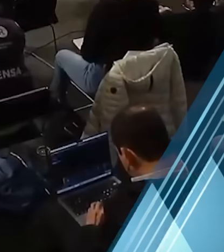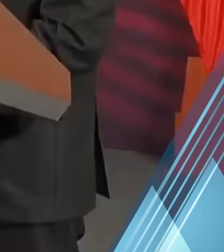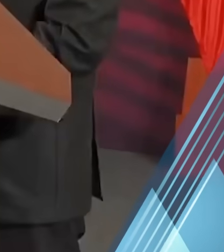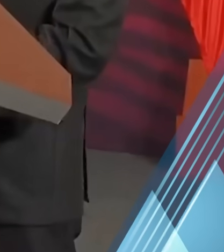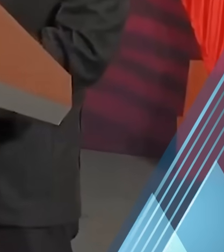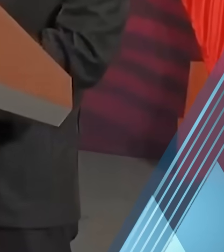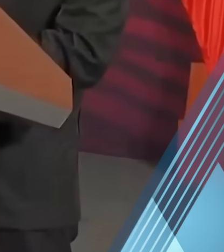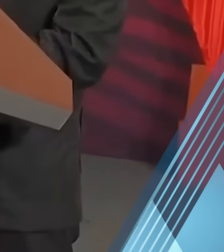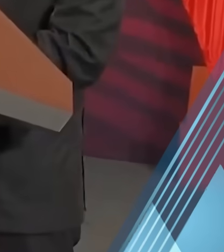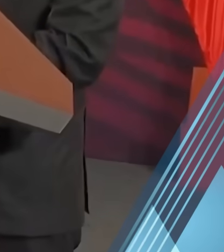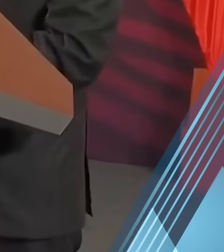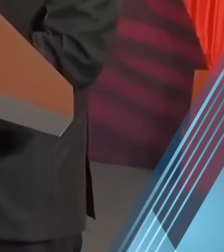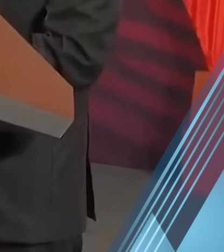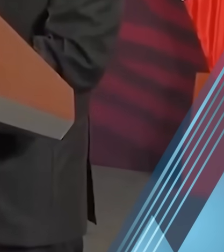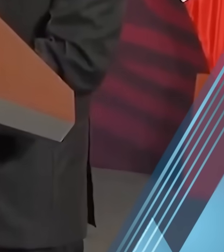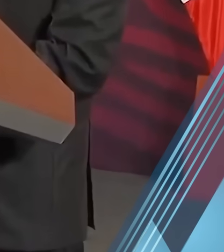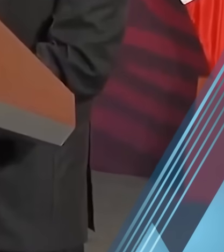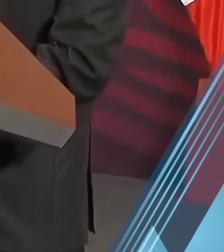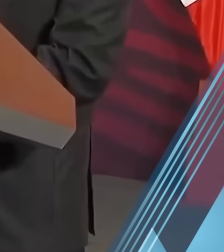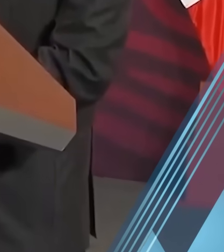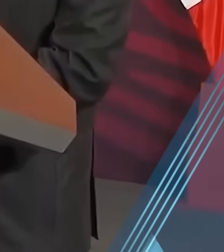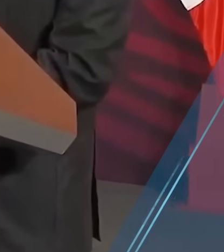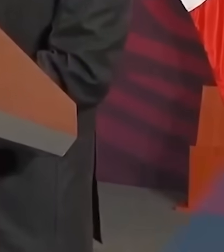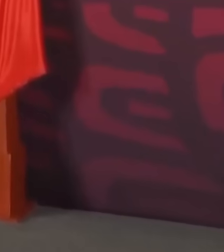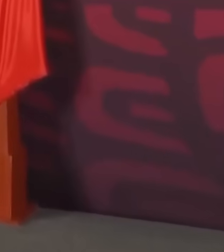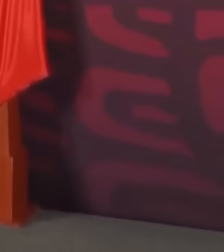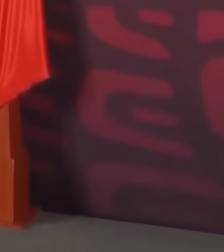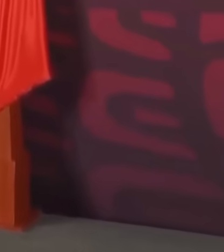Y ya estaban, ¿no?,